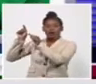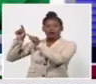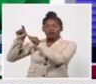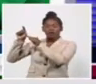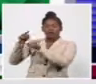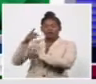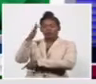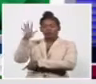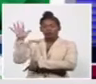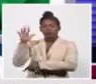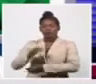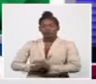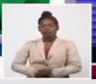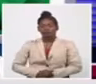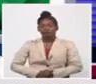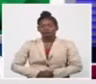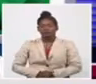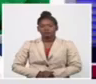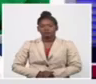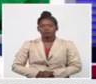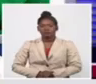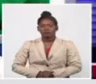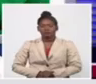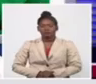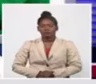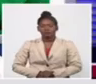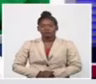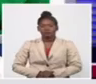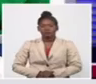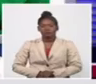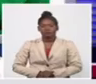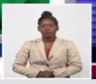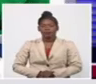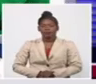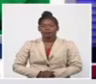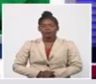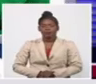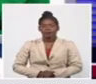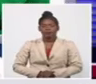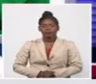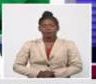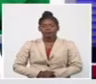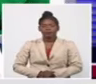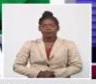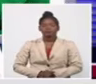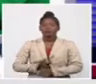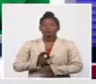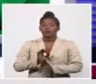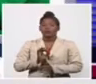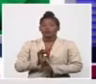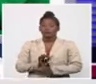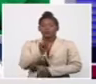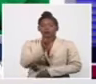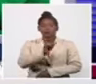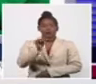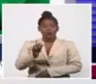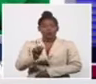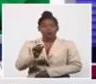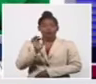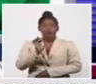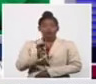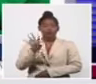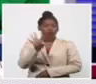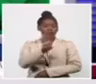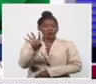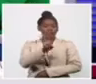En el día 44 de los pacientes diagnosticados están vinculados con viajeros